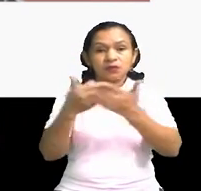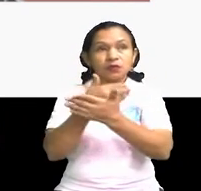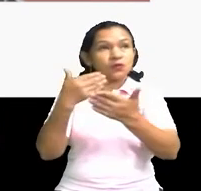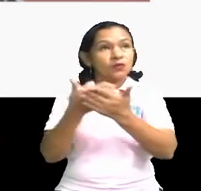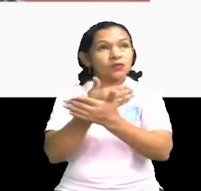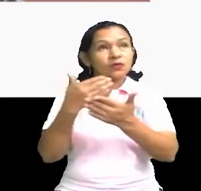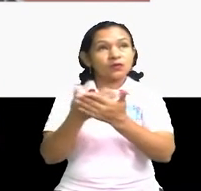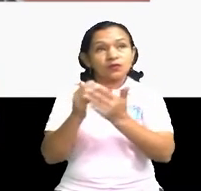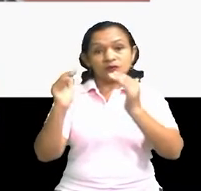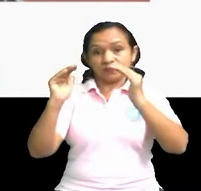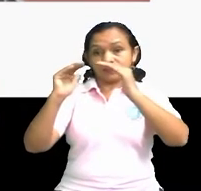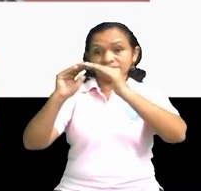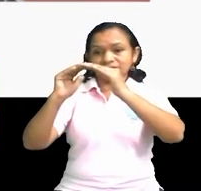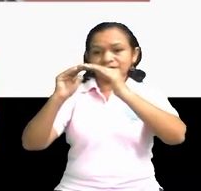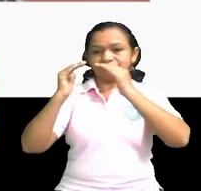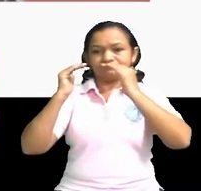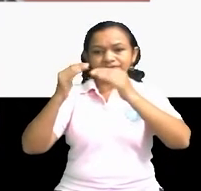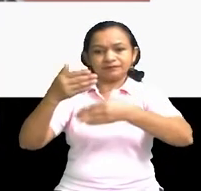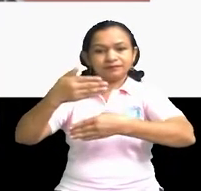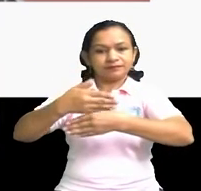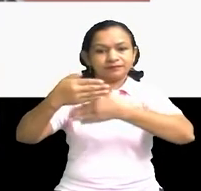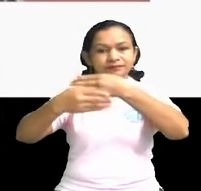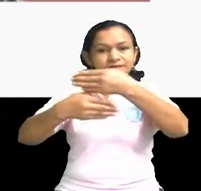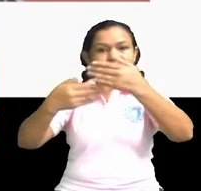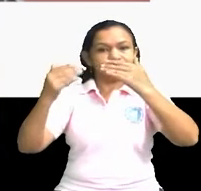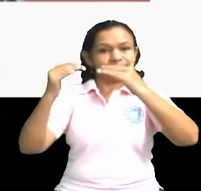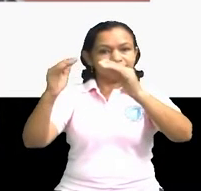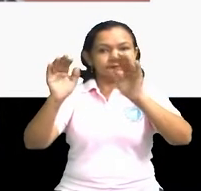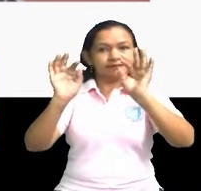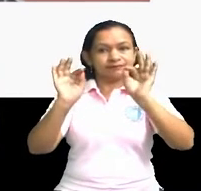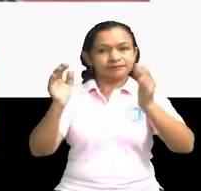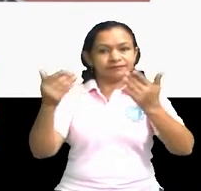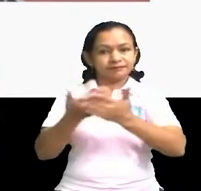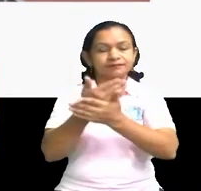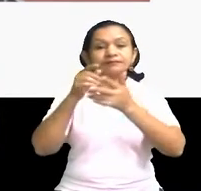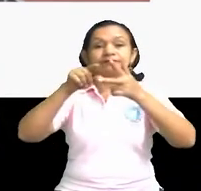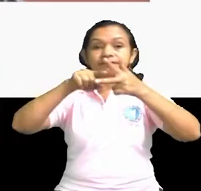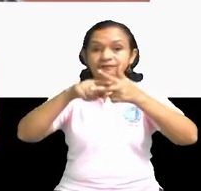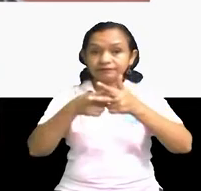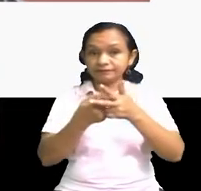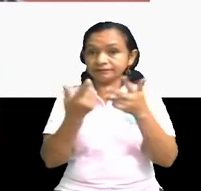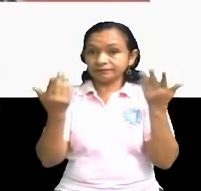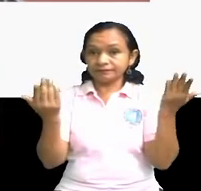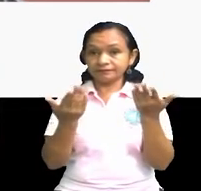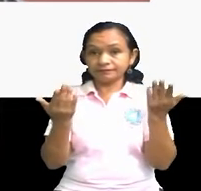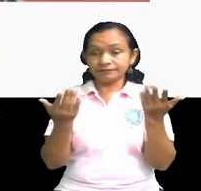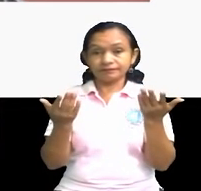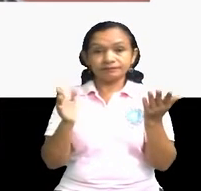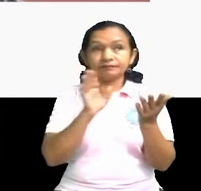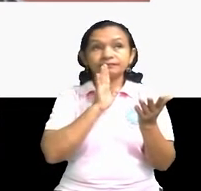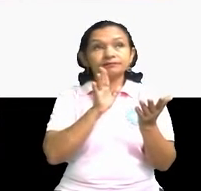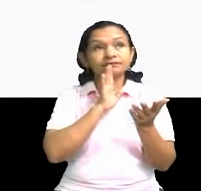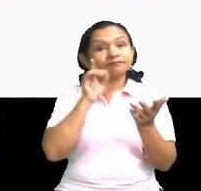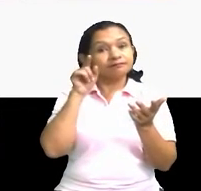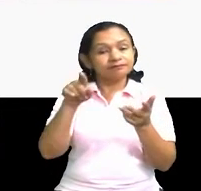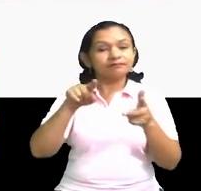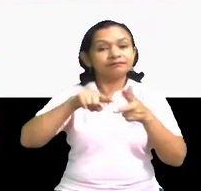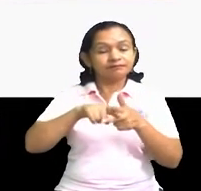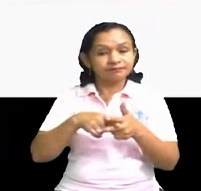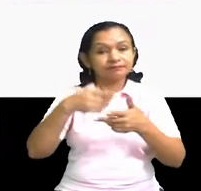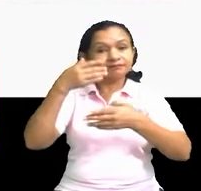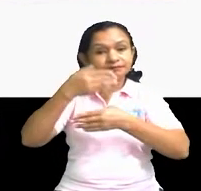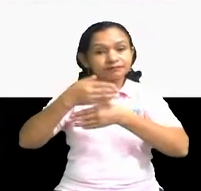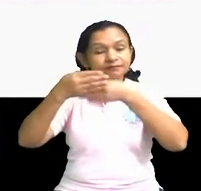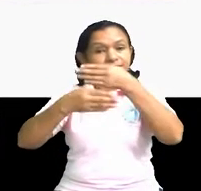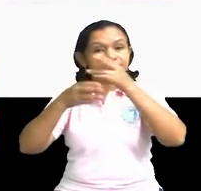nuevo, ese, ¿verdad? Volvemos a emplazar, pues, aquí no es con discurso, ahí están